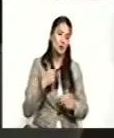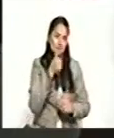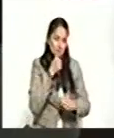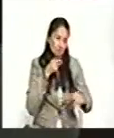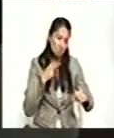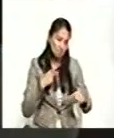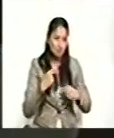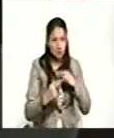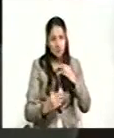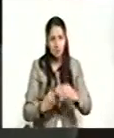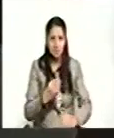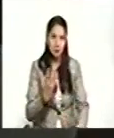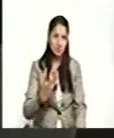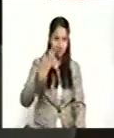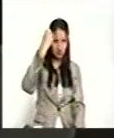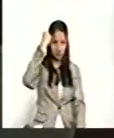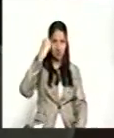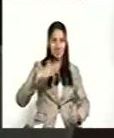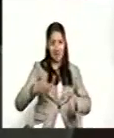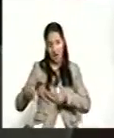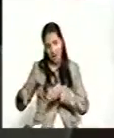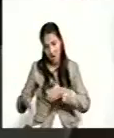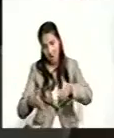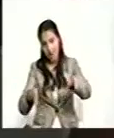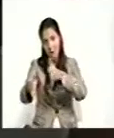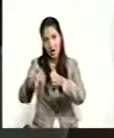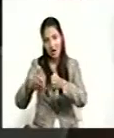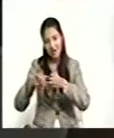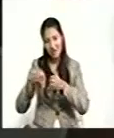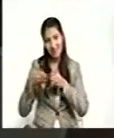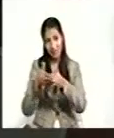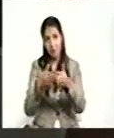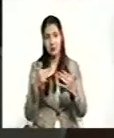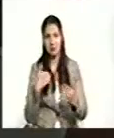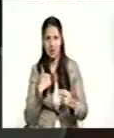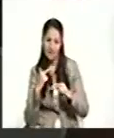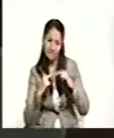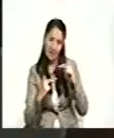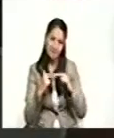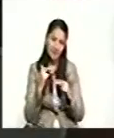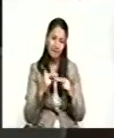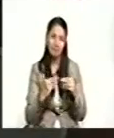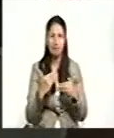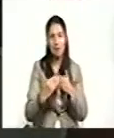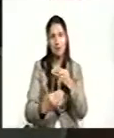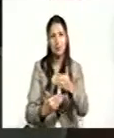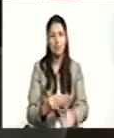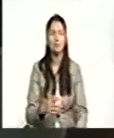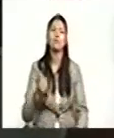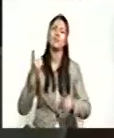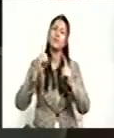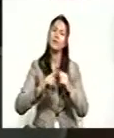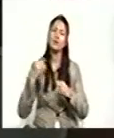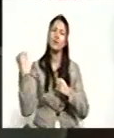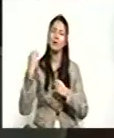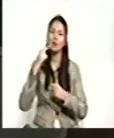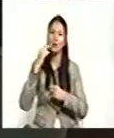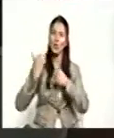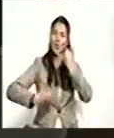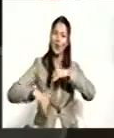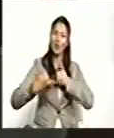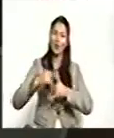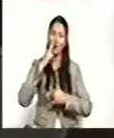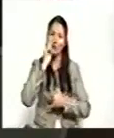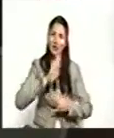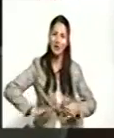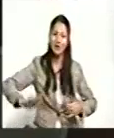profundización del canal de navegación con motivo de los juegos nacionales